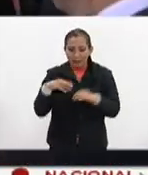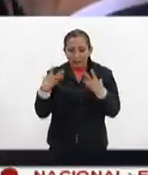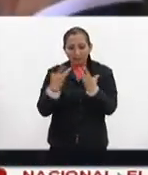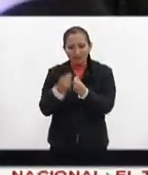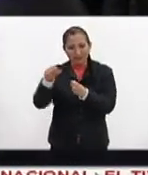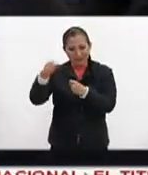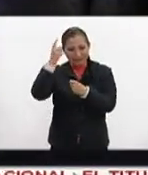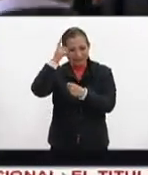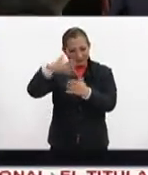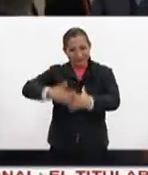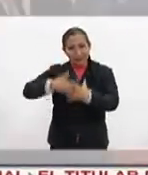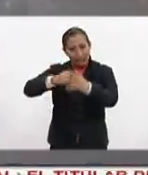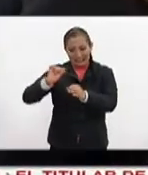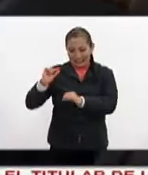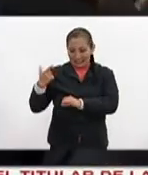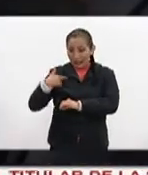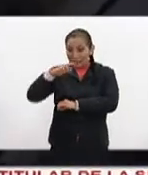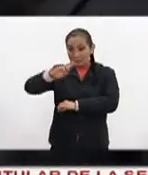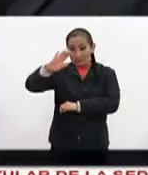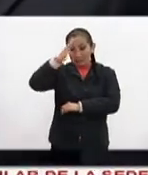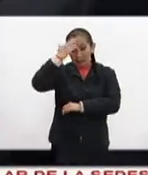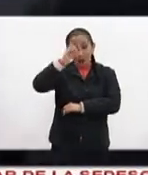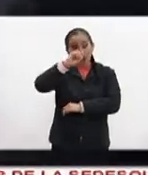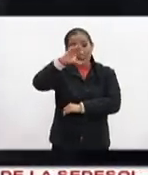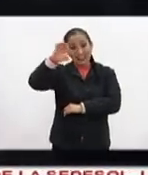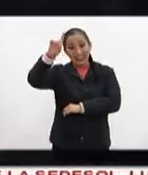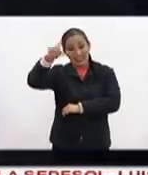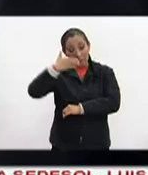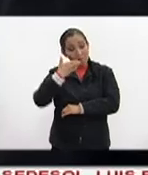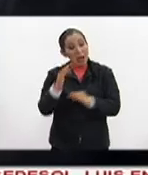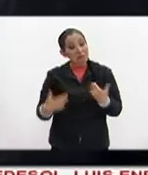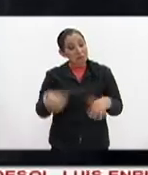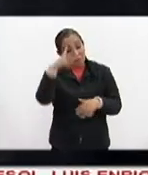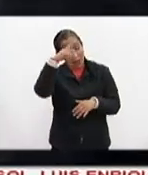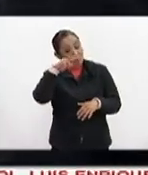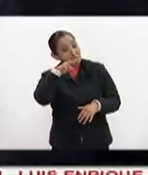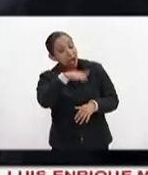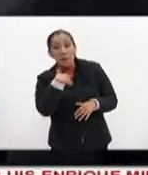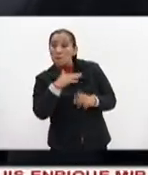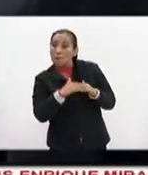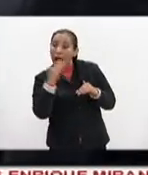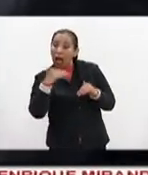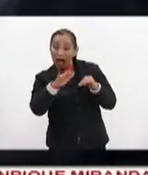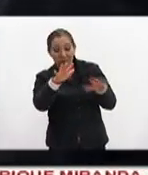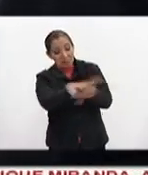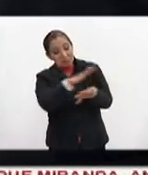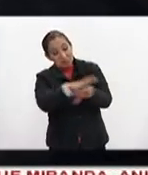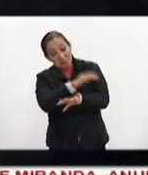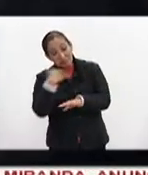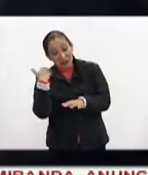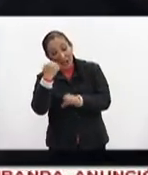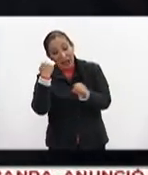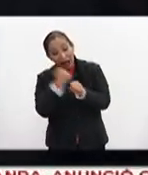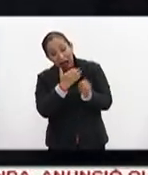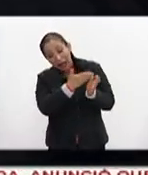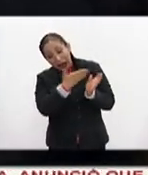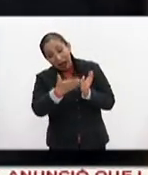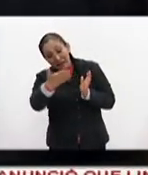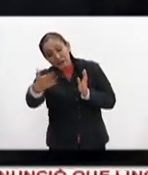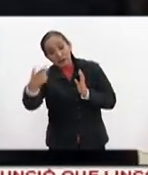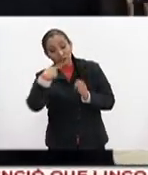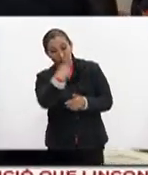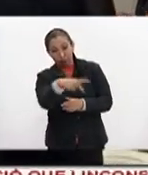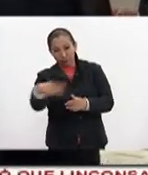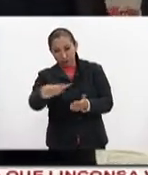con los empresarios el reciente reconocimiento de la OCDE hacia México como el mayor reformador de los últimos años y que